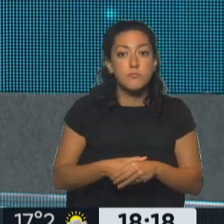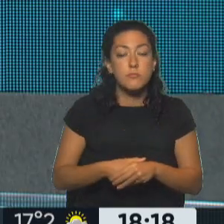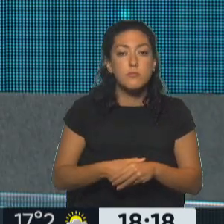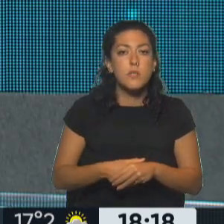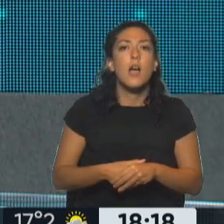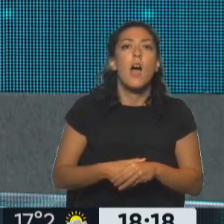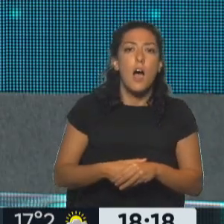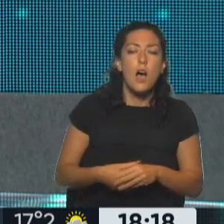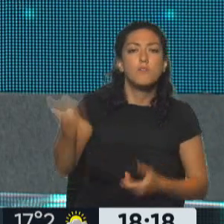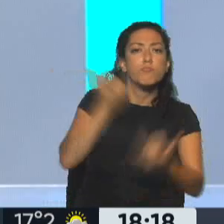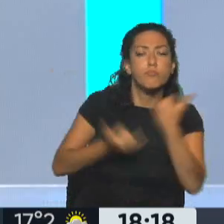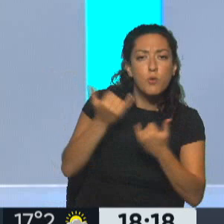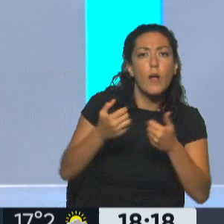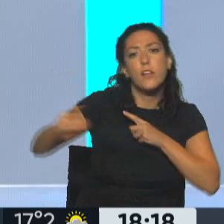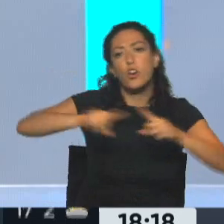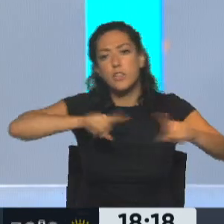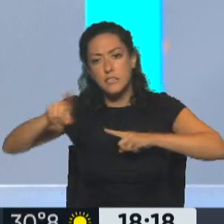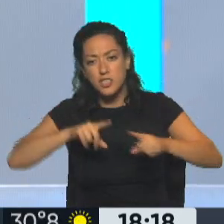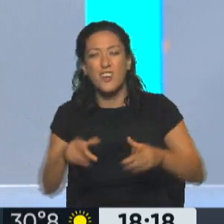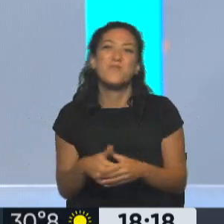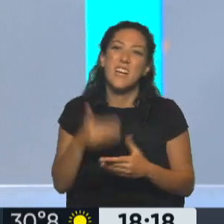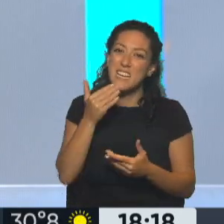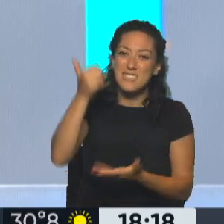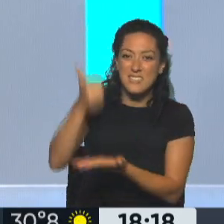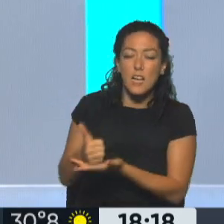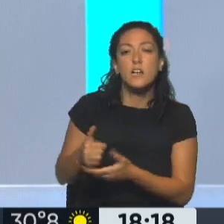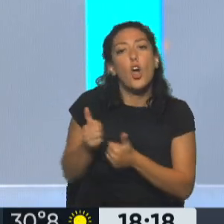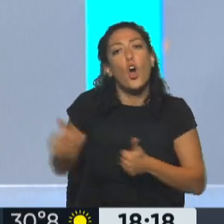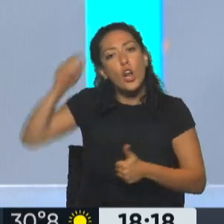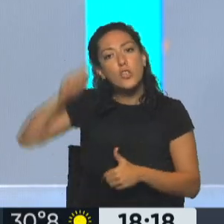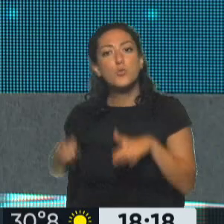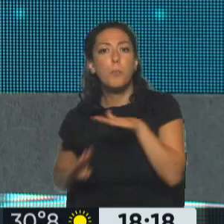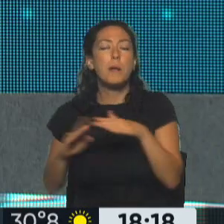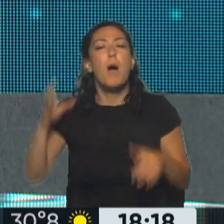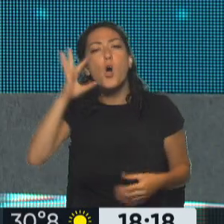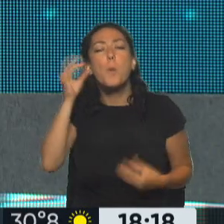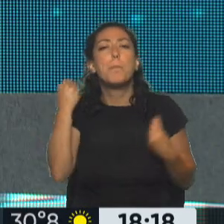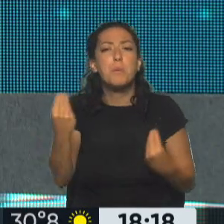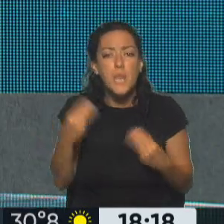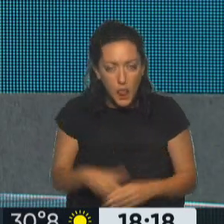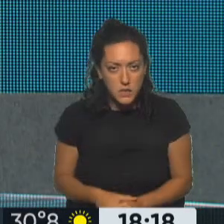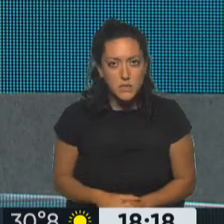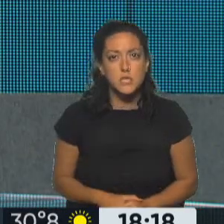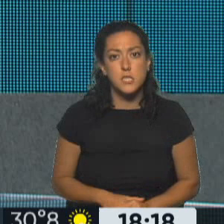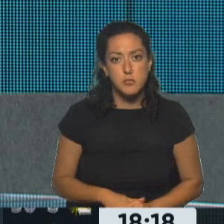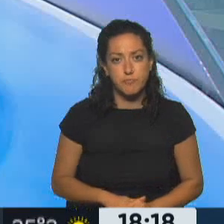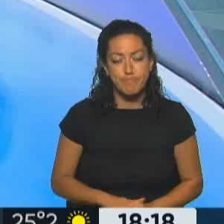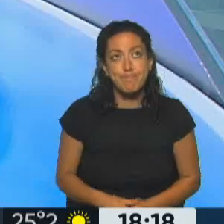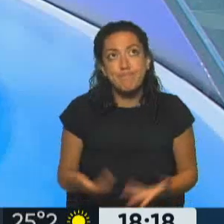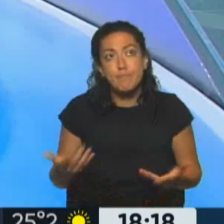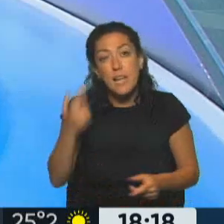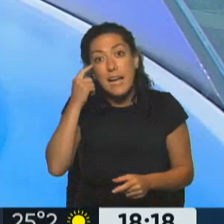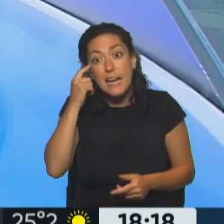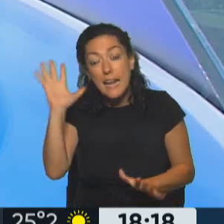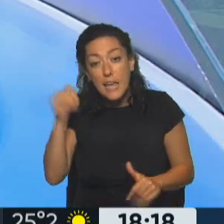coordina. Gracias por acompañarnos. ¿Cómo estás, Horacio? ¿Qué opina de la Corte? Bueno, creo que hay